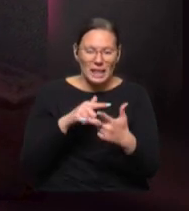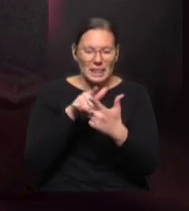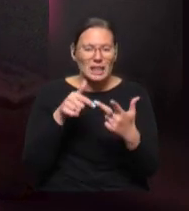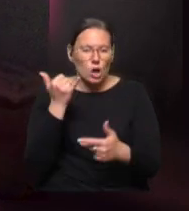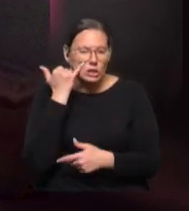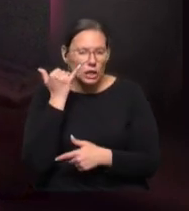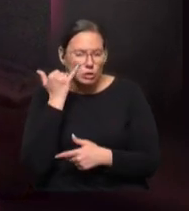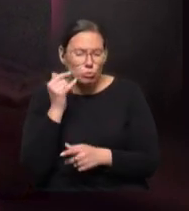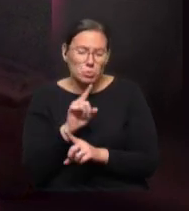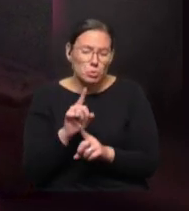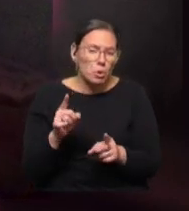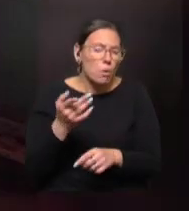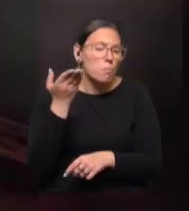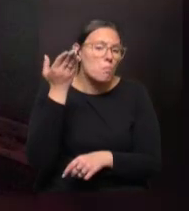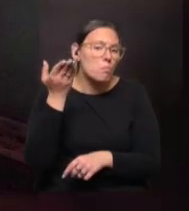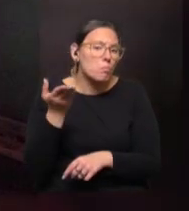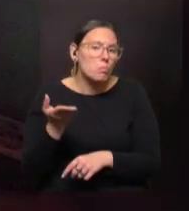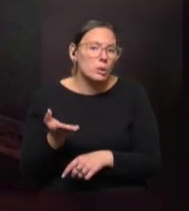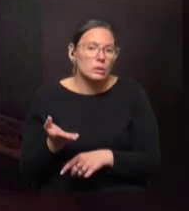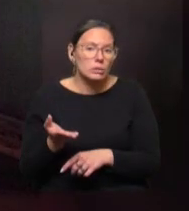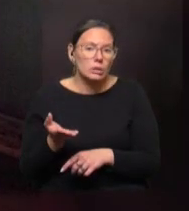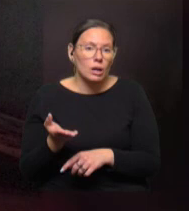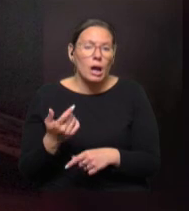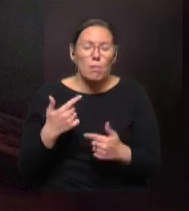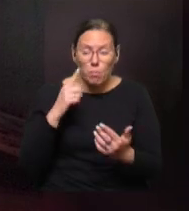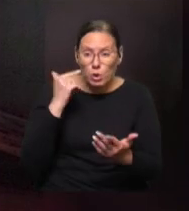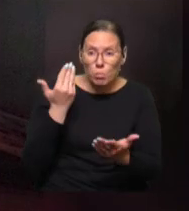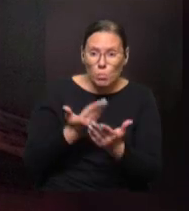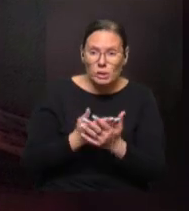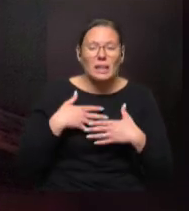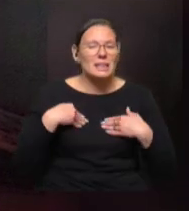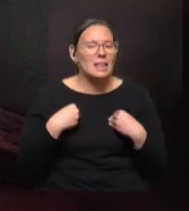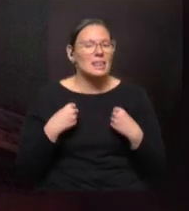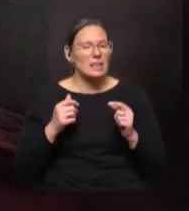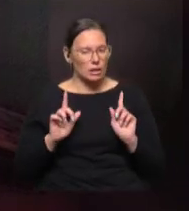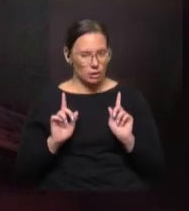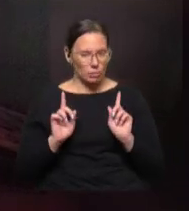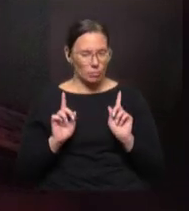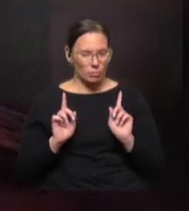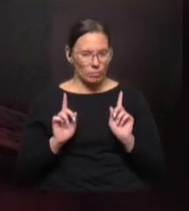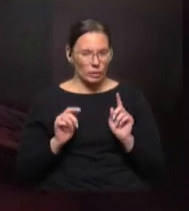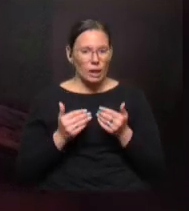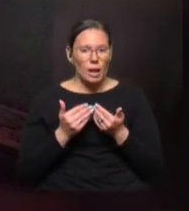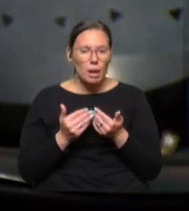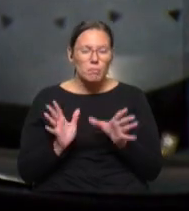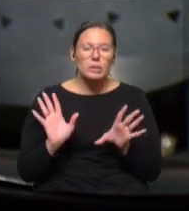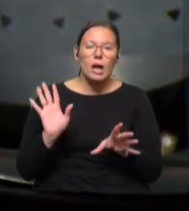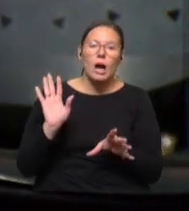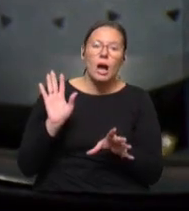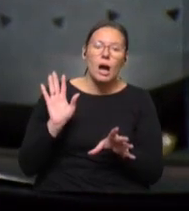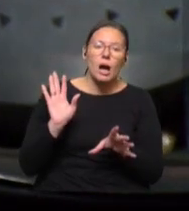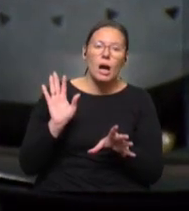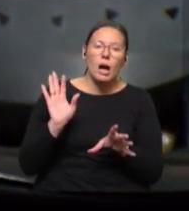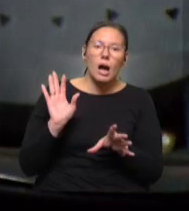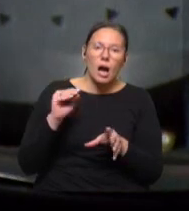sexual, ¿no? Aparece como un personaje que, bueno, no, mi propuesta es emocional, ¿no? Se empieza a involucrar